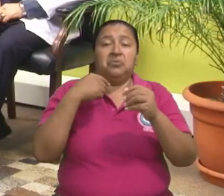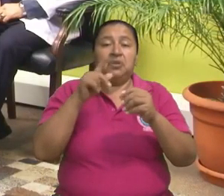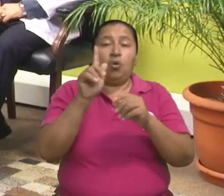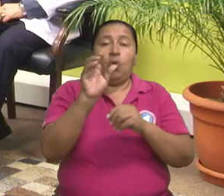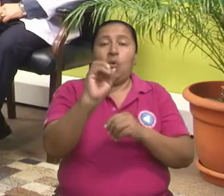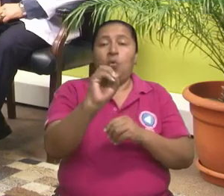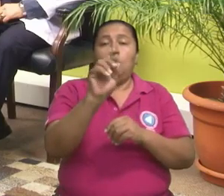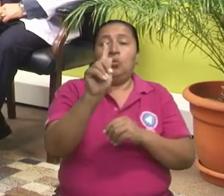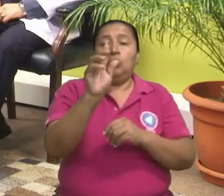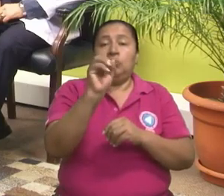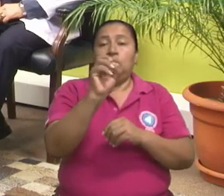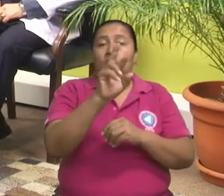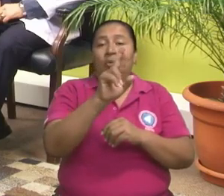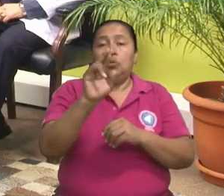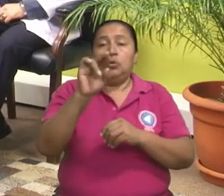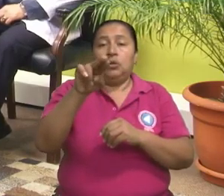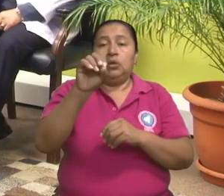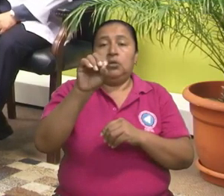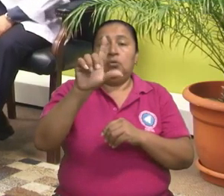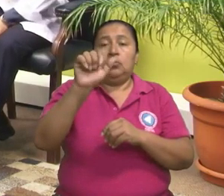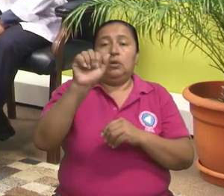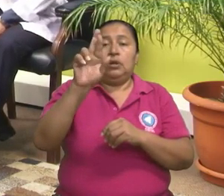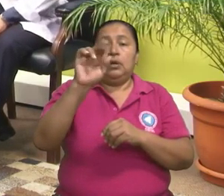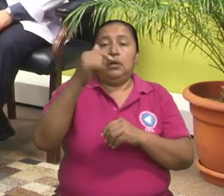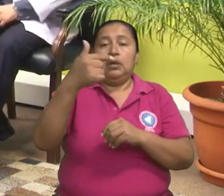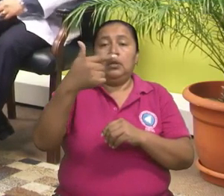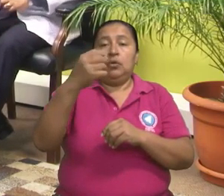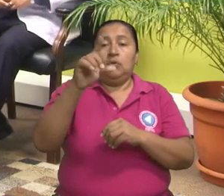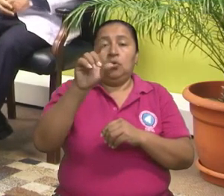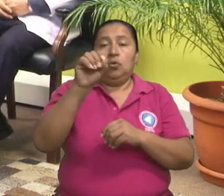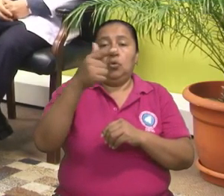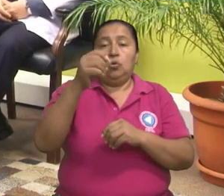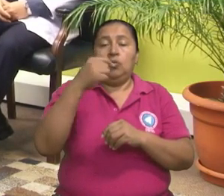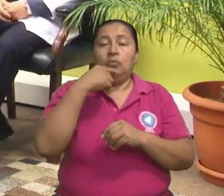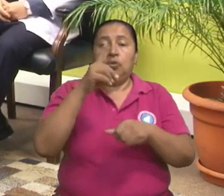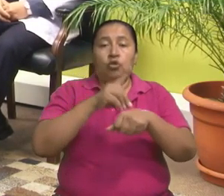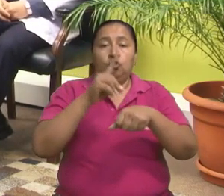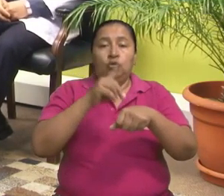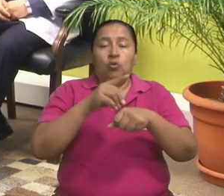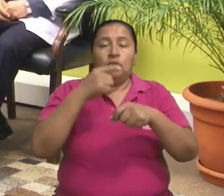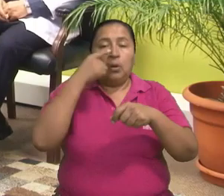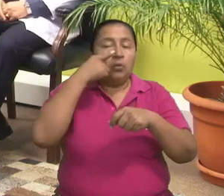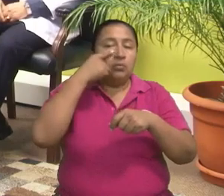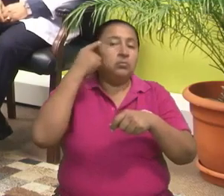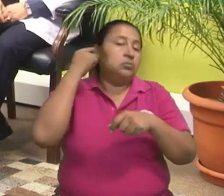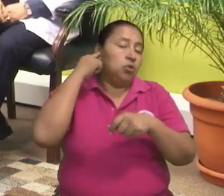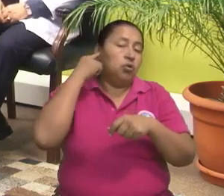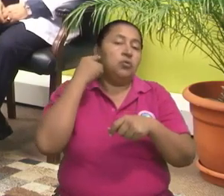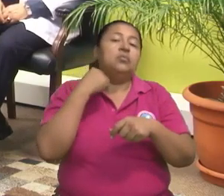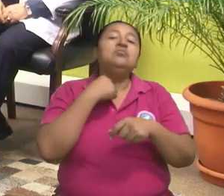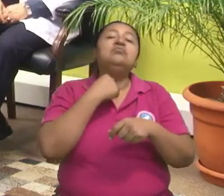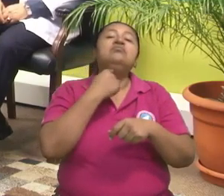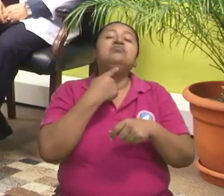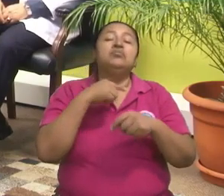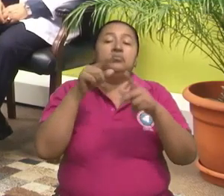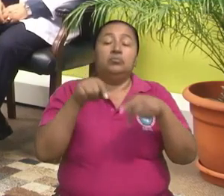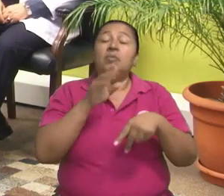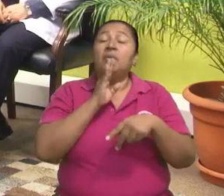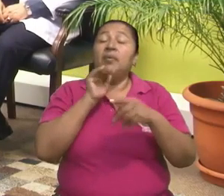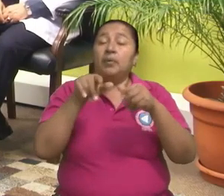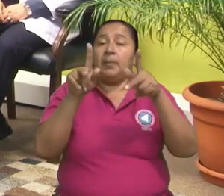por la invitación bienvenido por placer en uno es gratis para hablar de este tema con una persona que tiene mucha experiencia